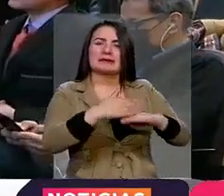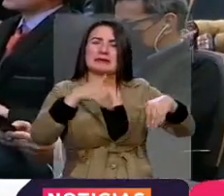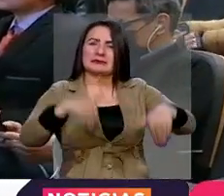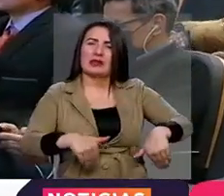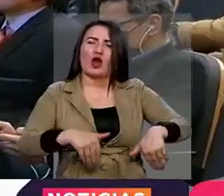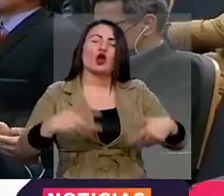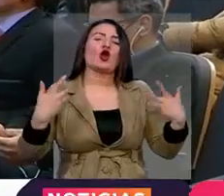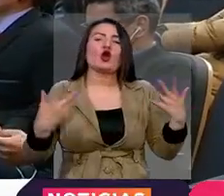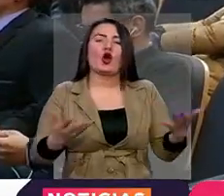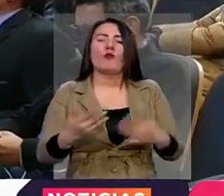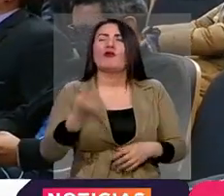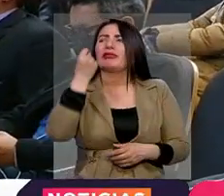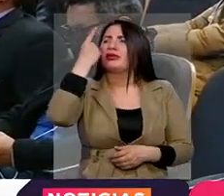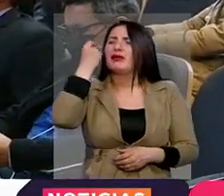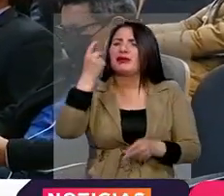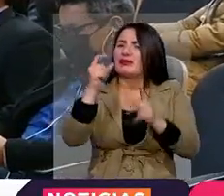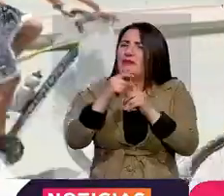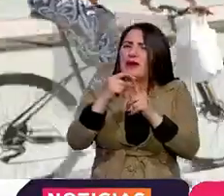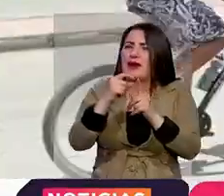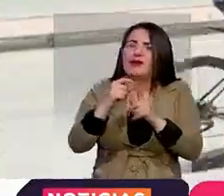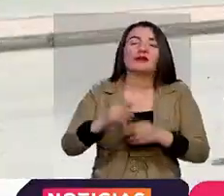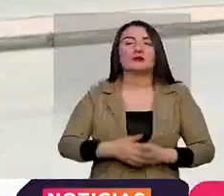como la entendíamos